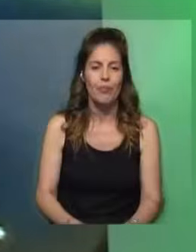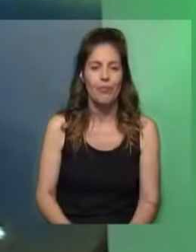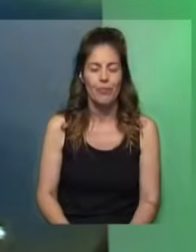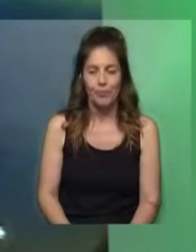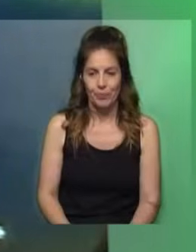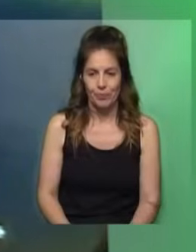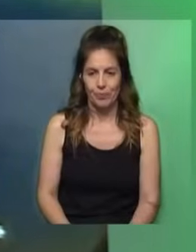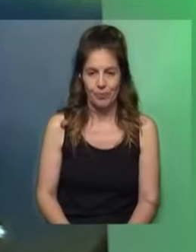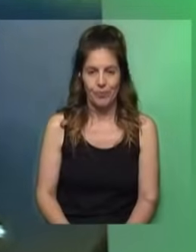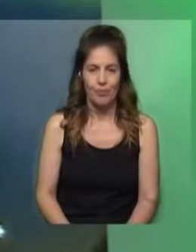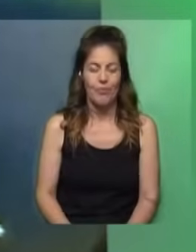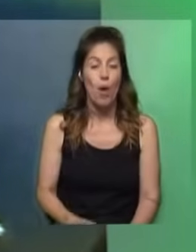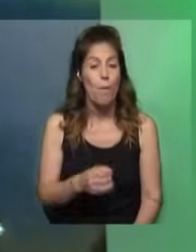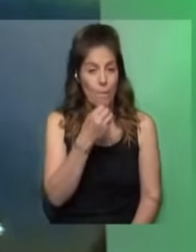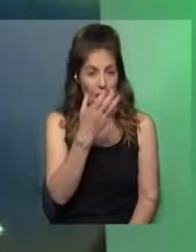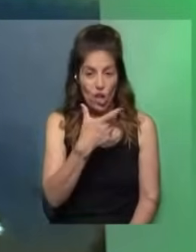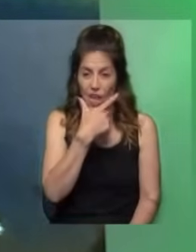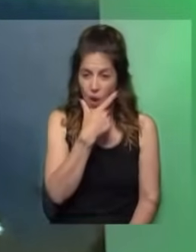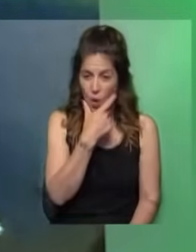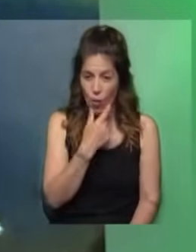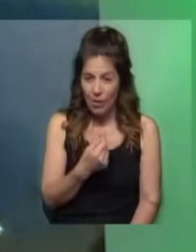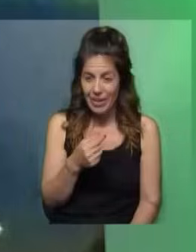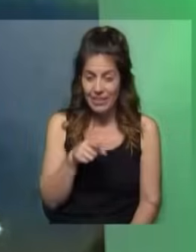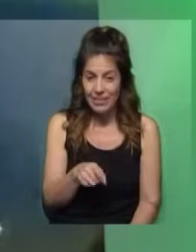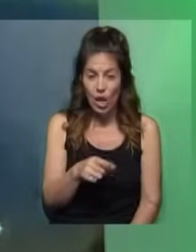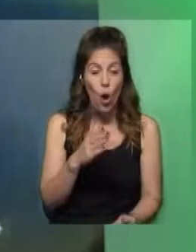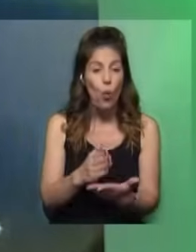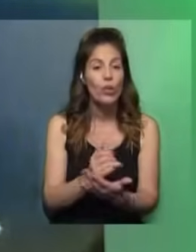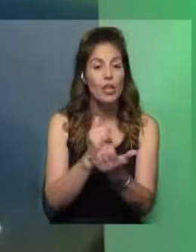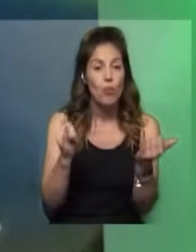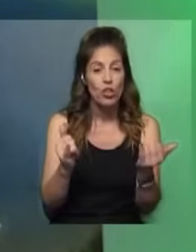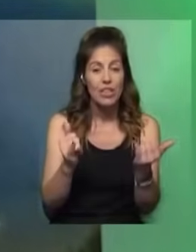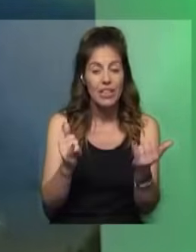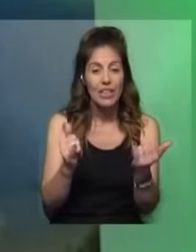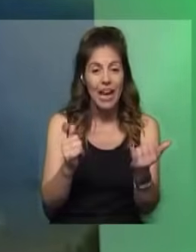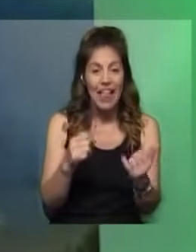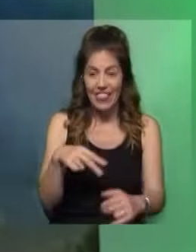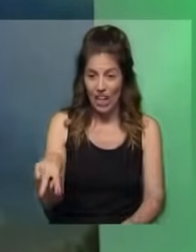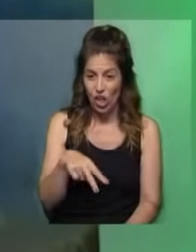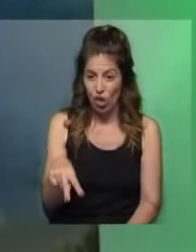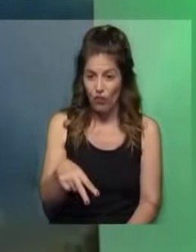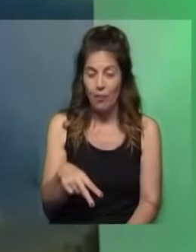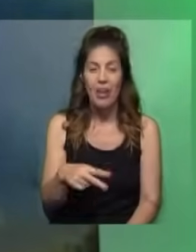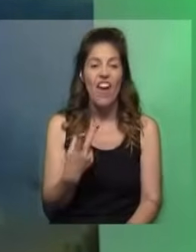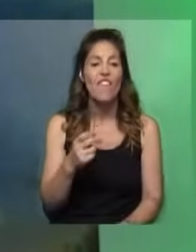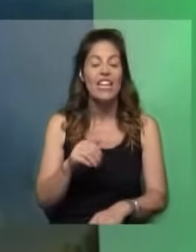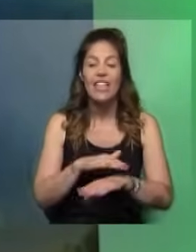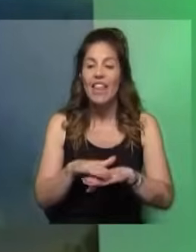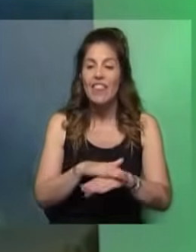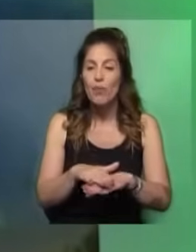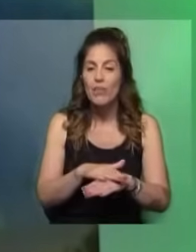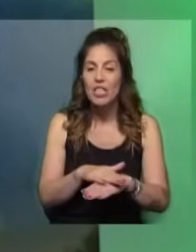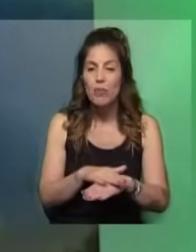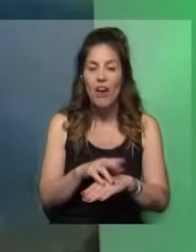sentido cierta mejoría el día jueves 30 de noviembre el último día del penúltimo mes del año 20 de mínima en Montevideo y área